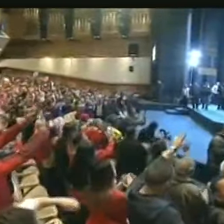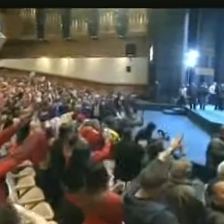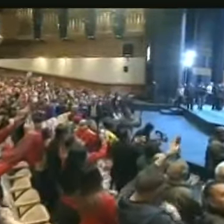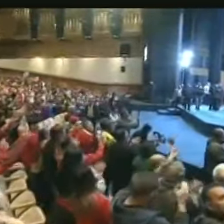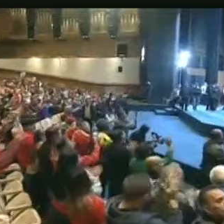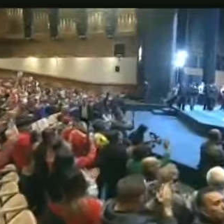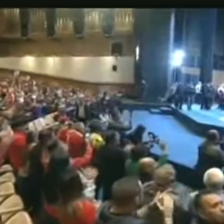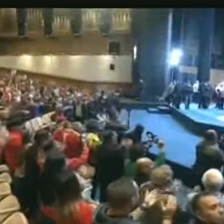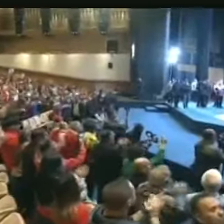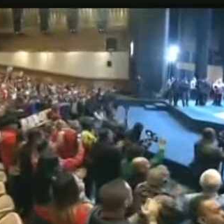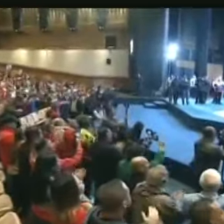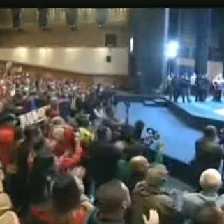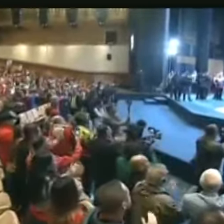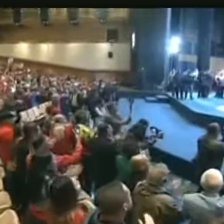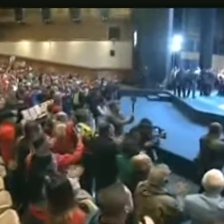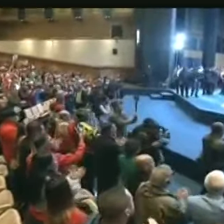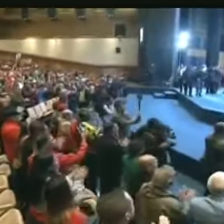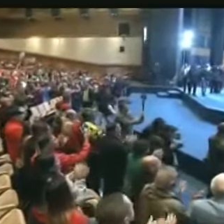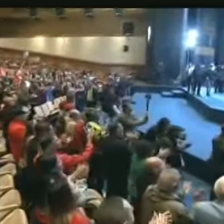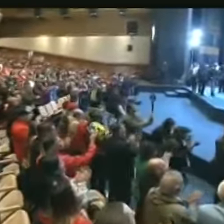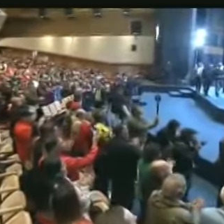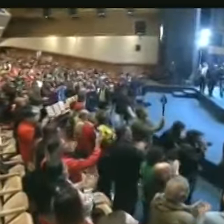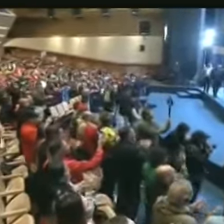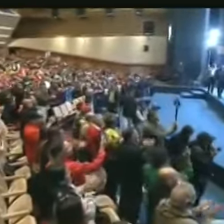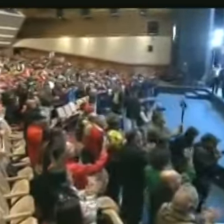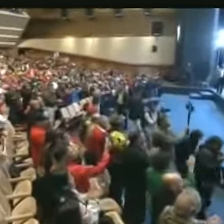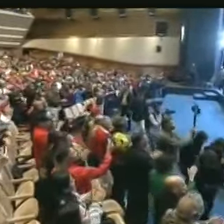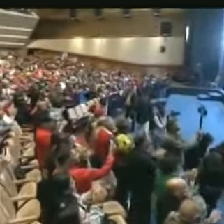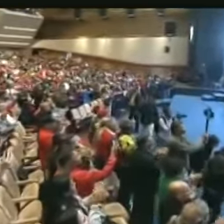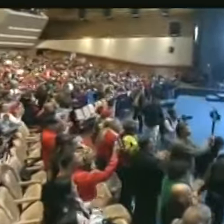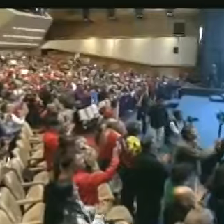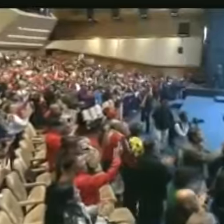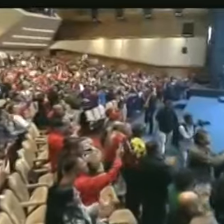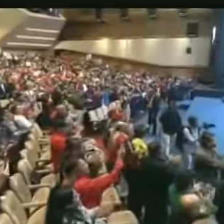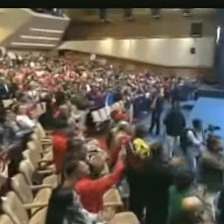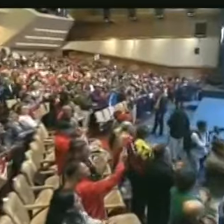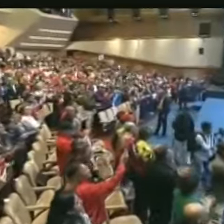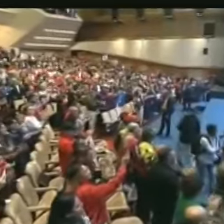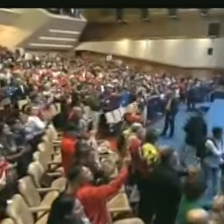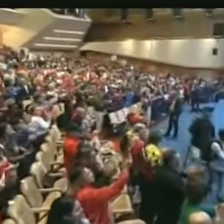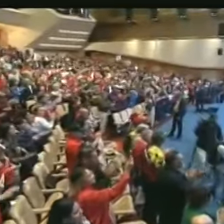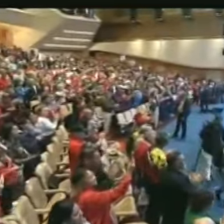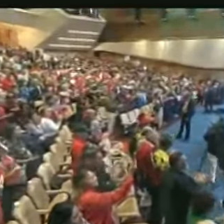Dicen que viene a caballo, pero trae la gualdrapa,